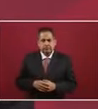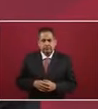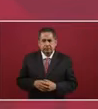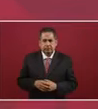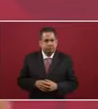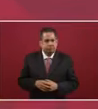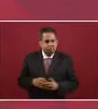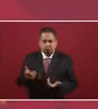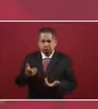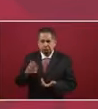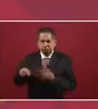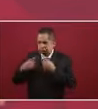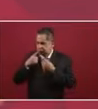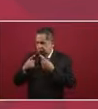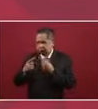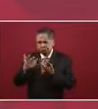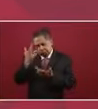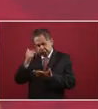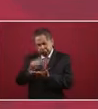legal,